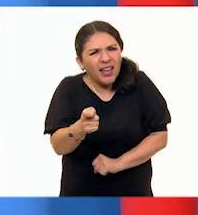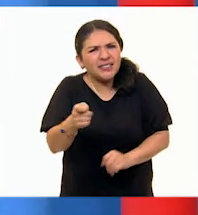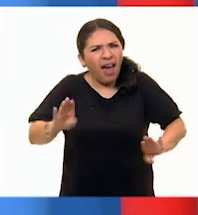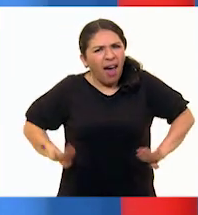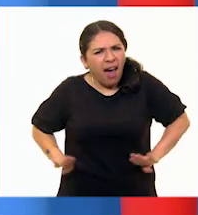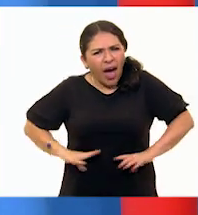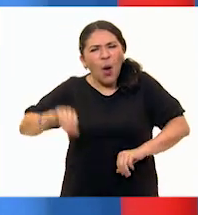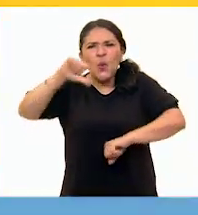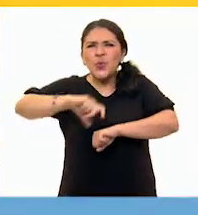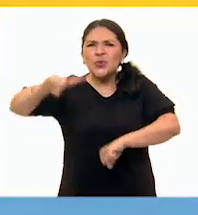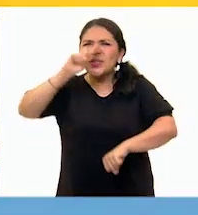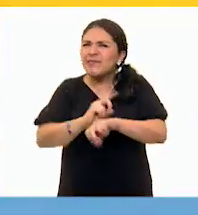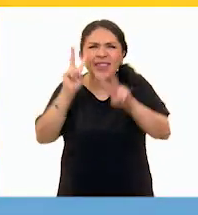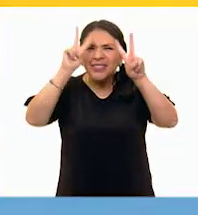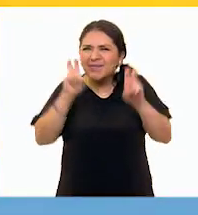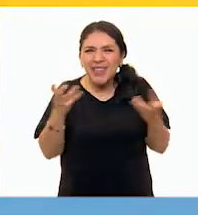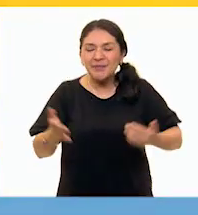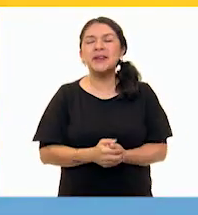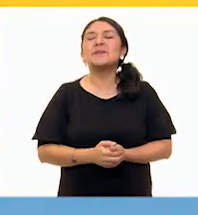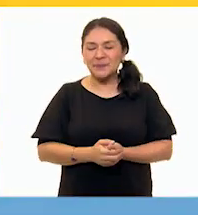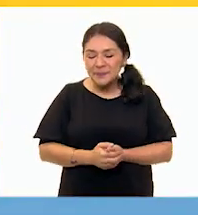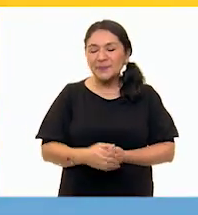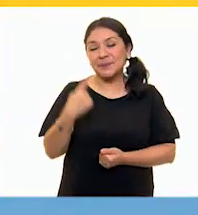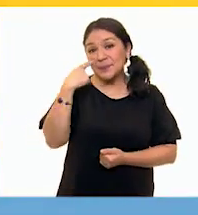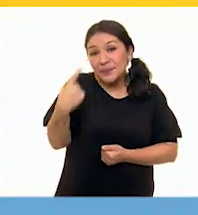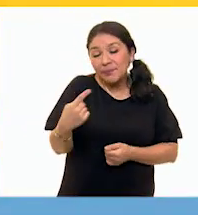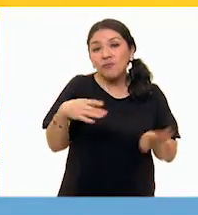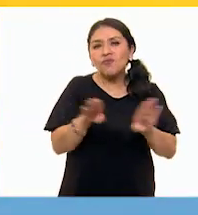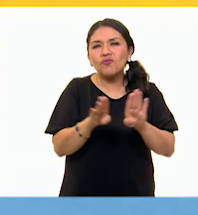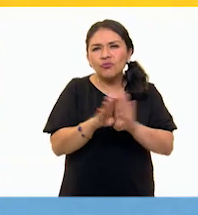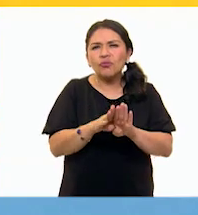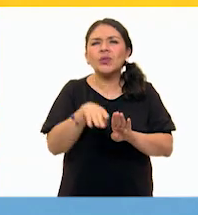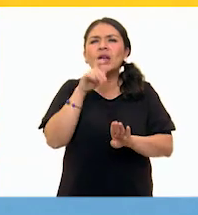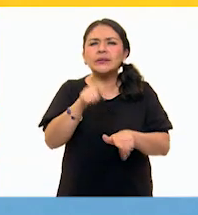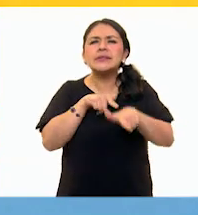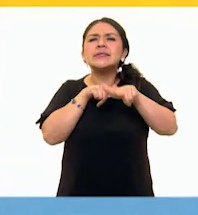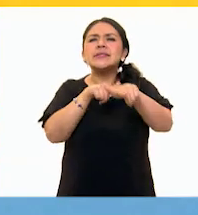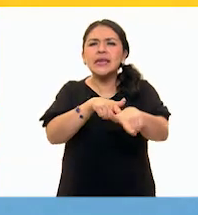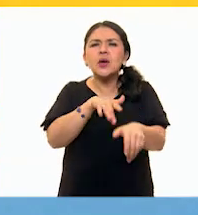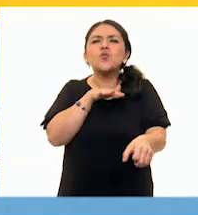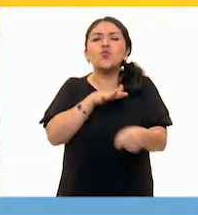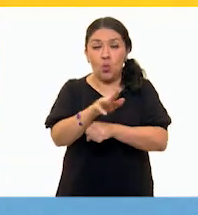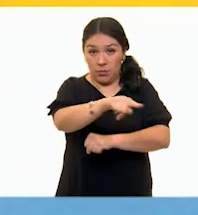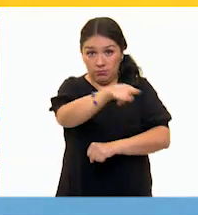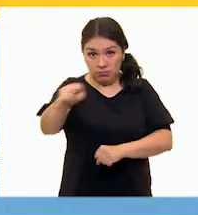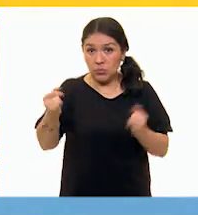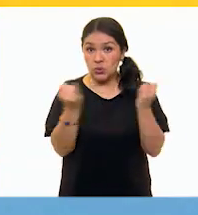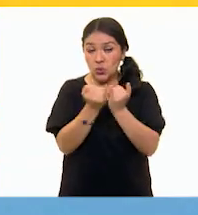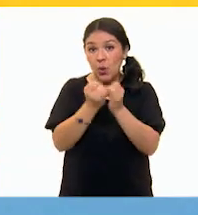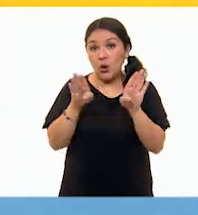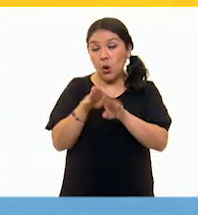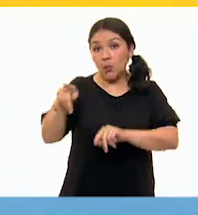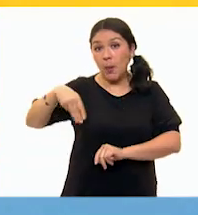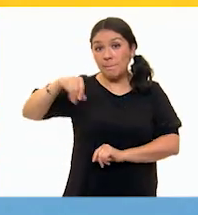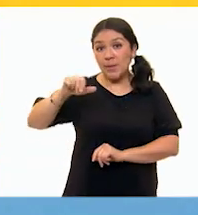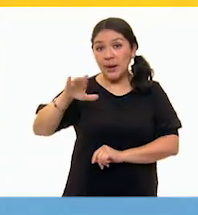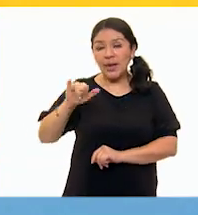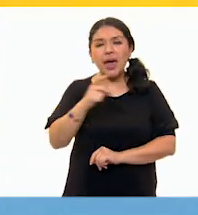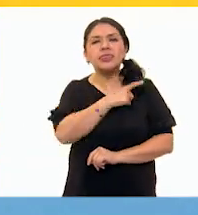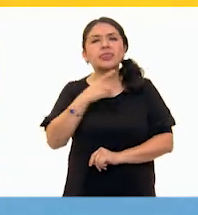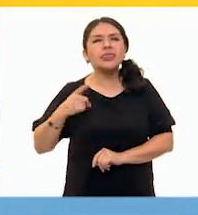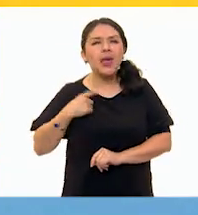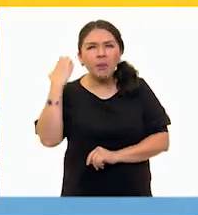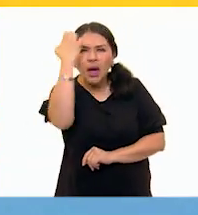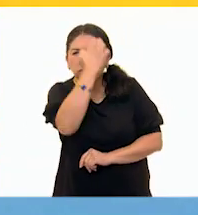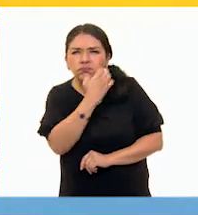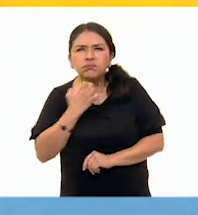situaciones vamos a estudiar. Vamos a analizar algunas sucesiones y ustedes en casa, al igual que María, deberán